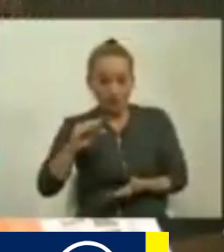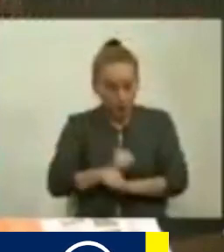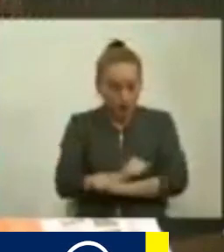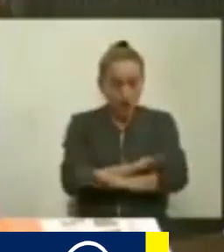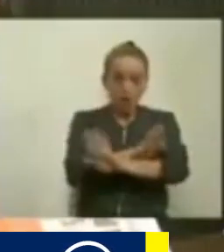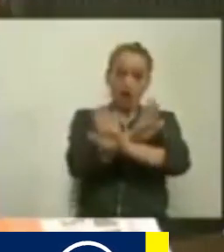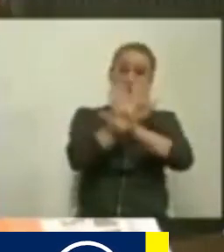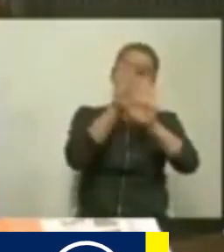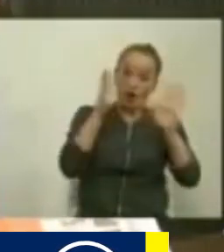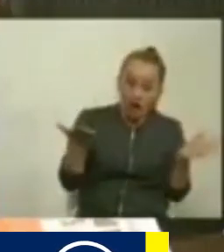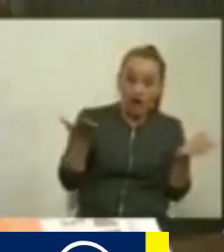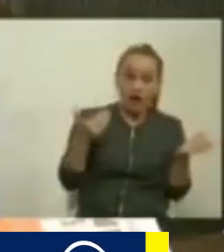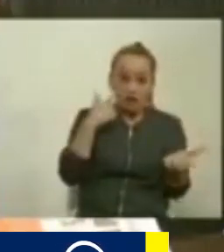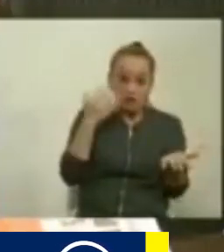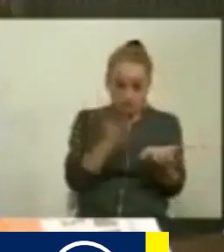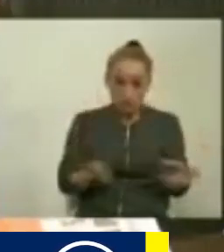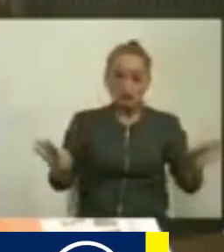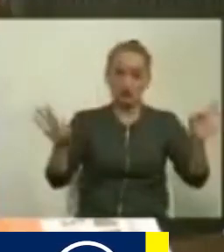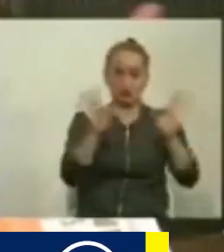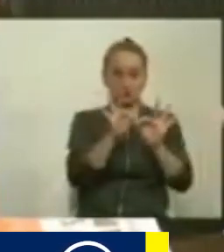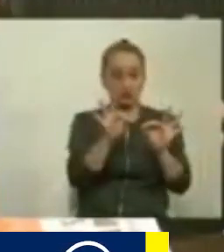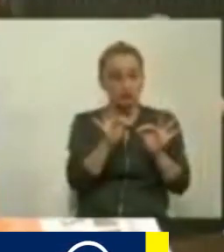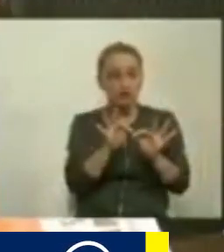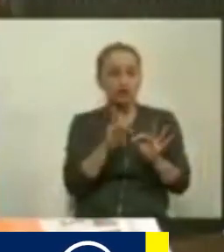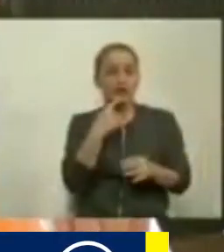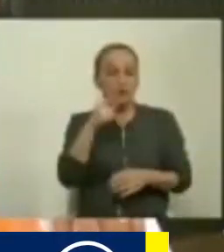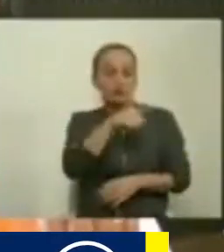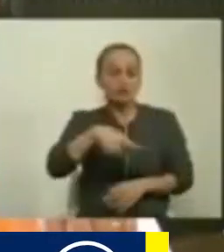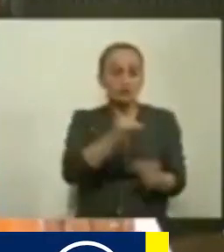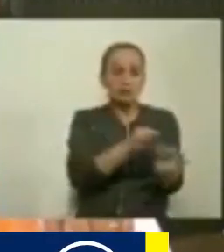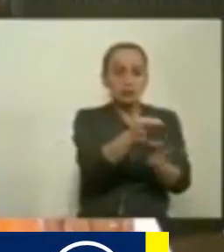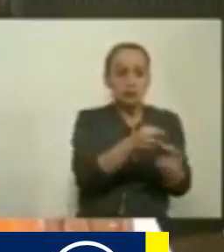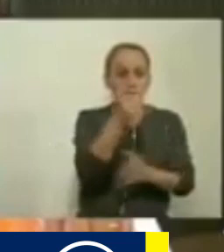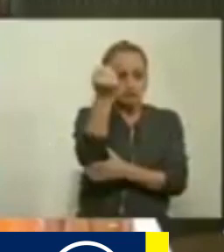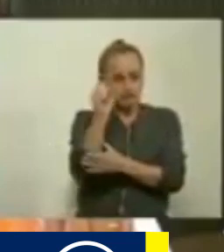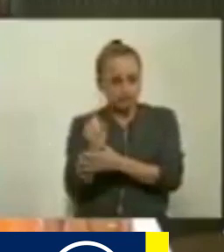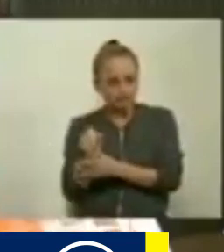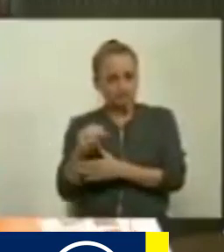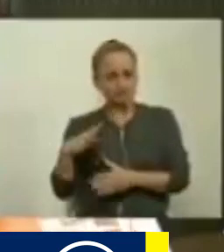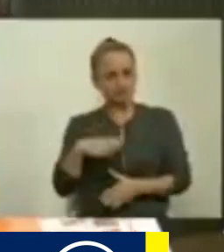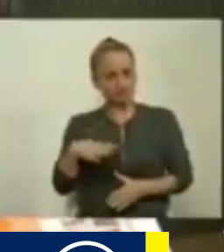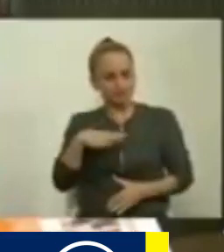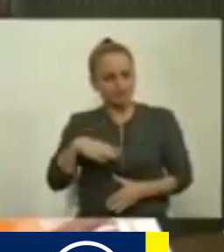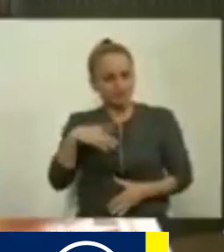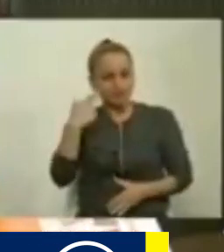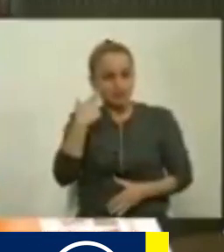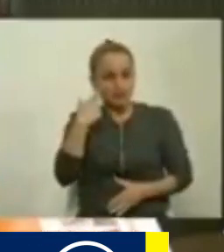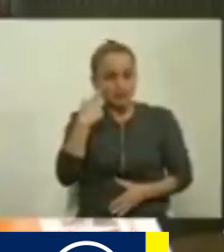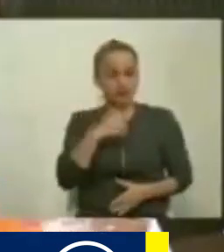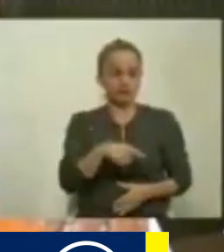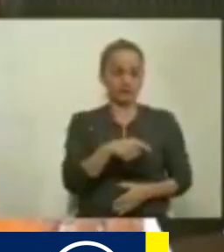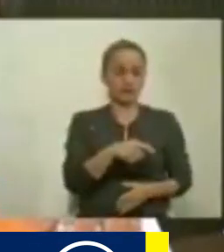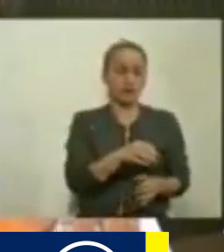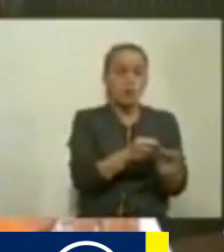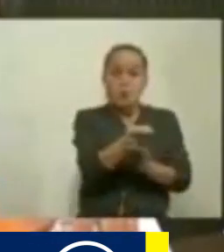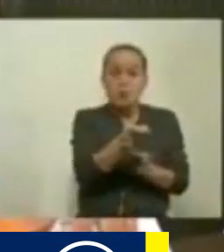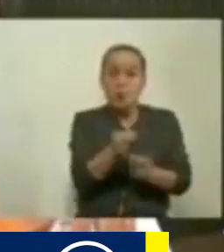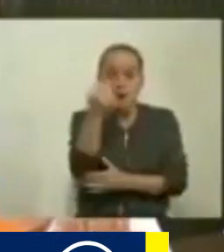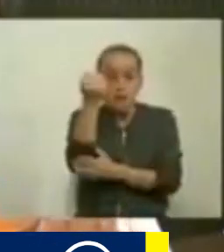ser necesidades básicas insatisfechas y las condiciones de los municipios para ayudarle a los que más lo